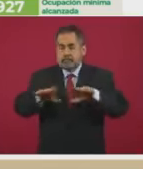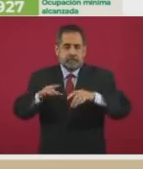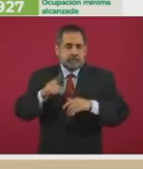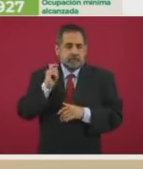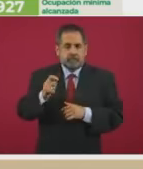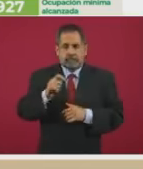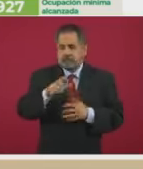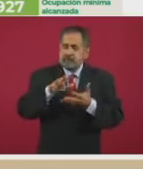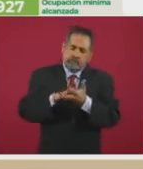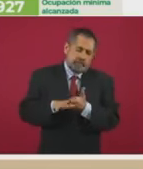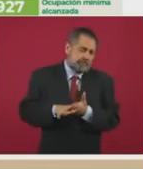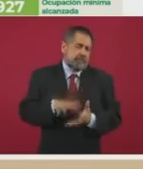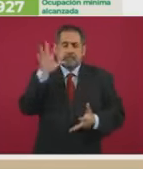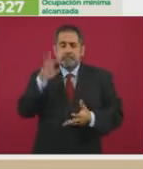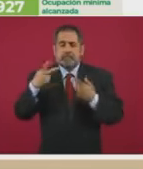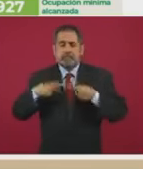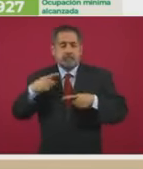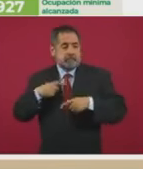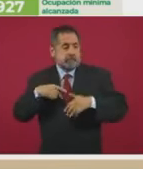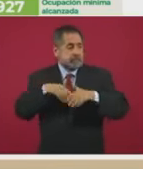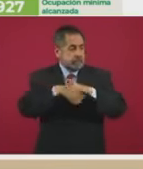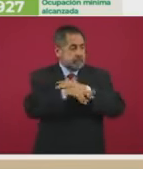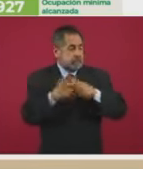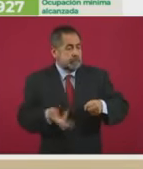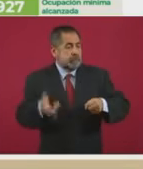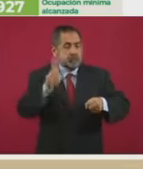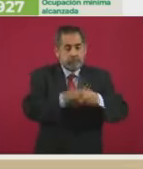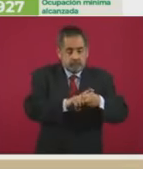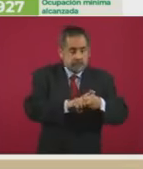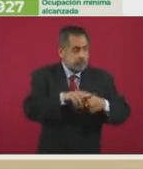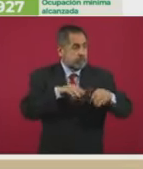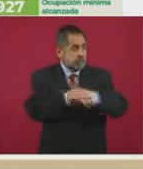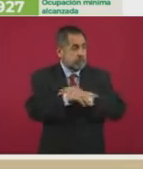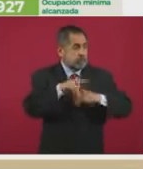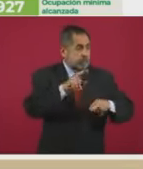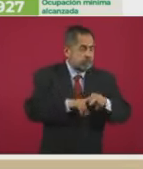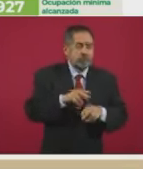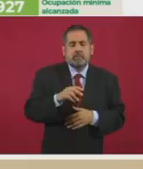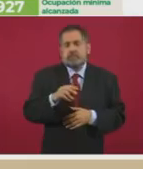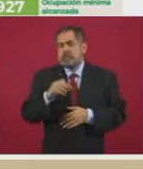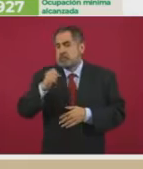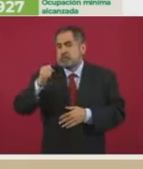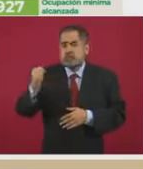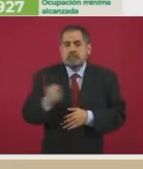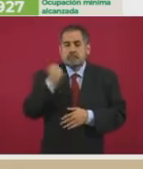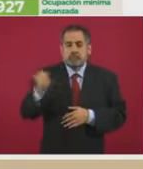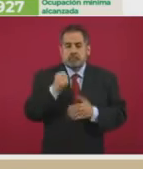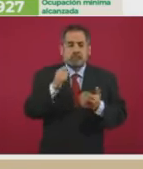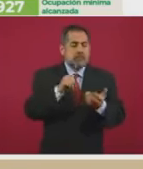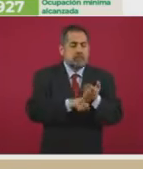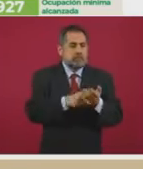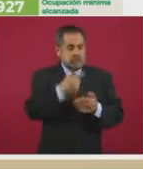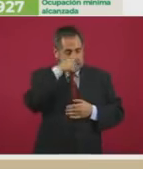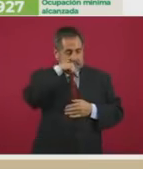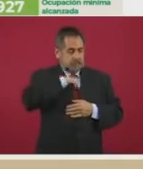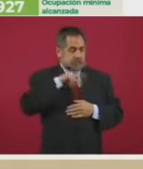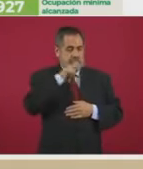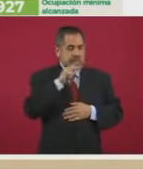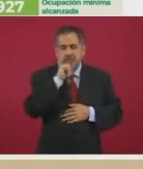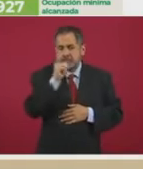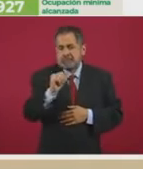La gran mayoría de las personas hospitalizadas afortunadamente no están intubadas, solo